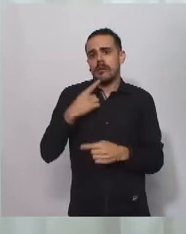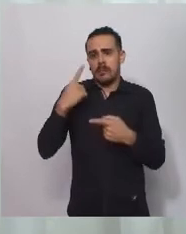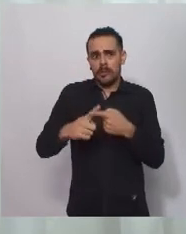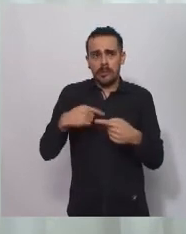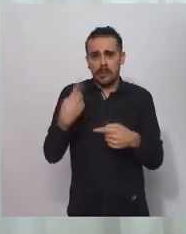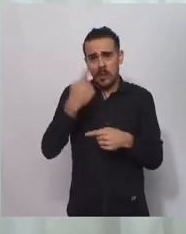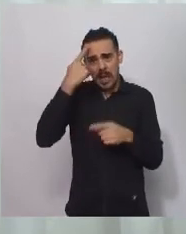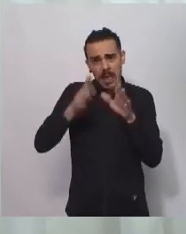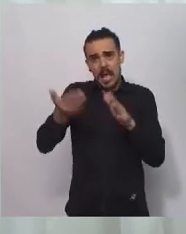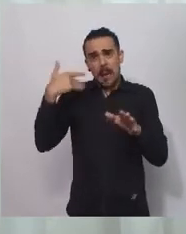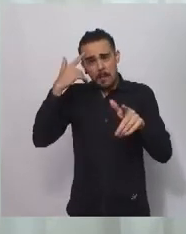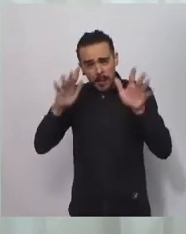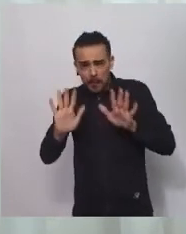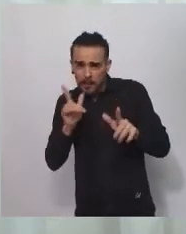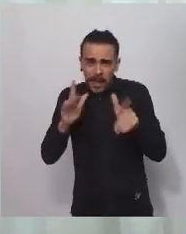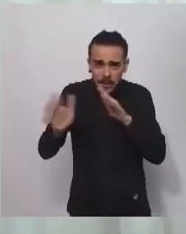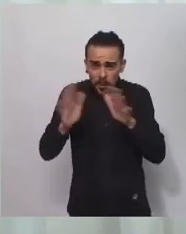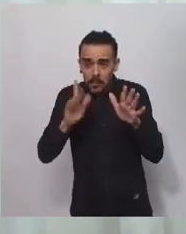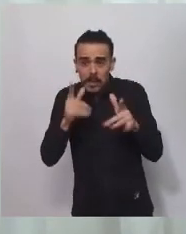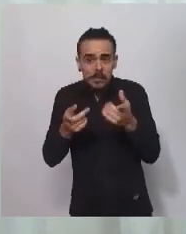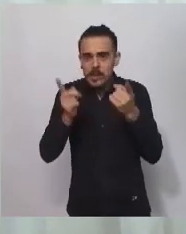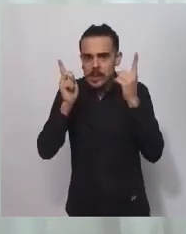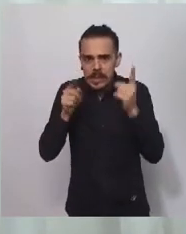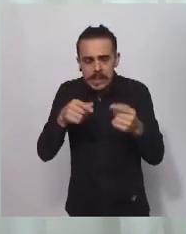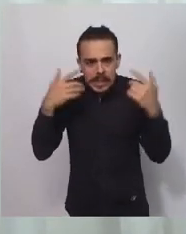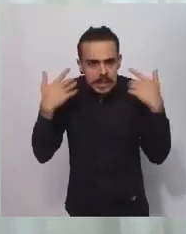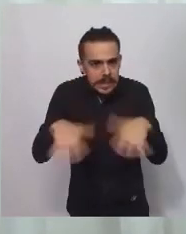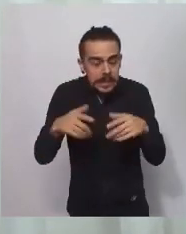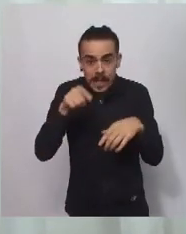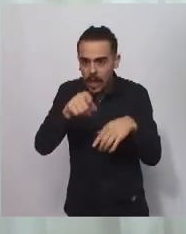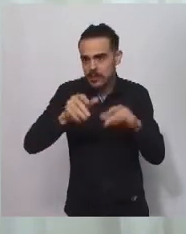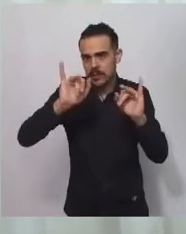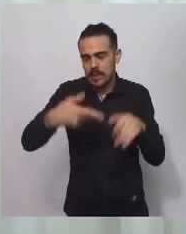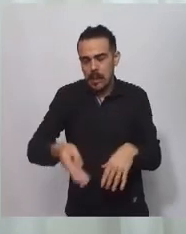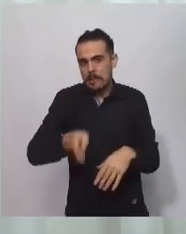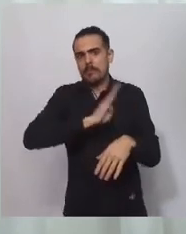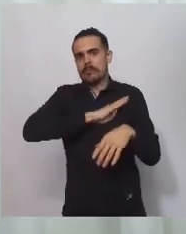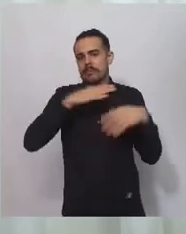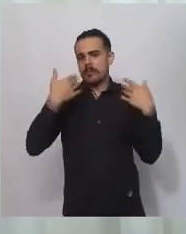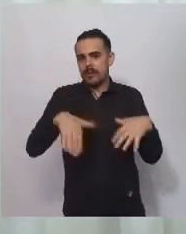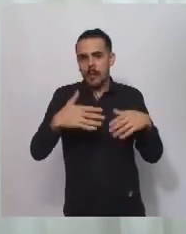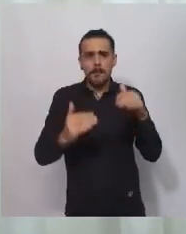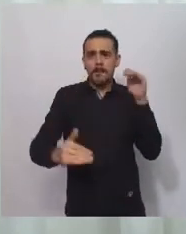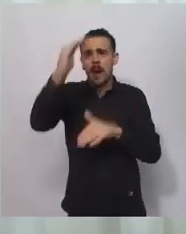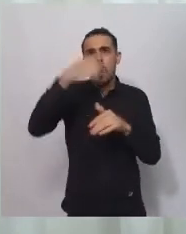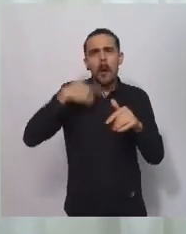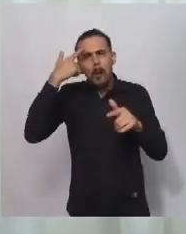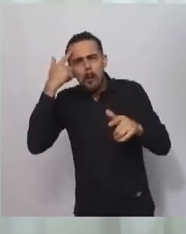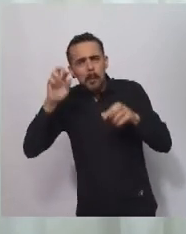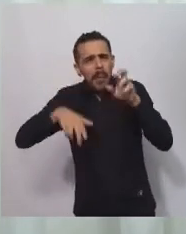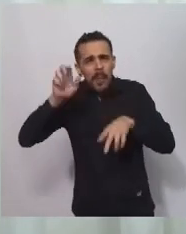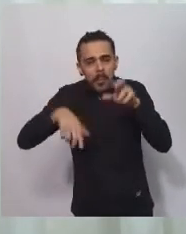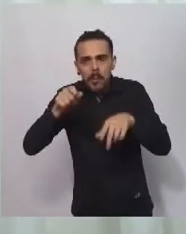previsiones que teníamos y por supuesto tenemos graves dificultades para afrontar nuestros compromisos pero estamos priorizando